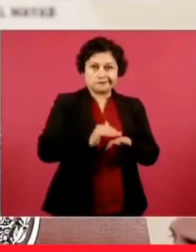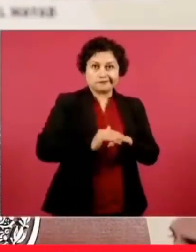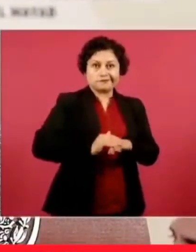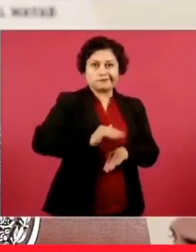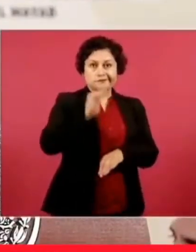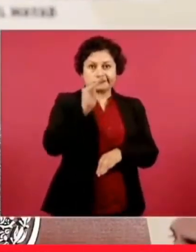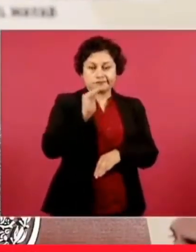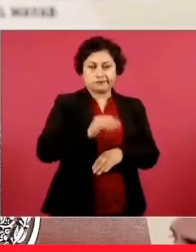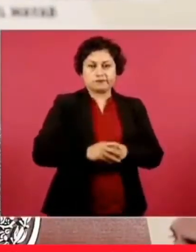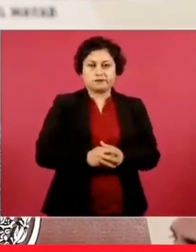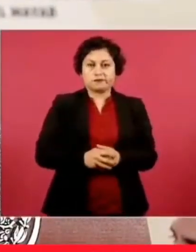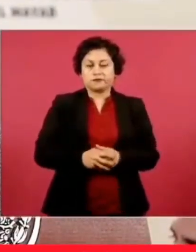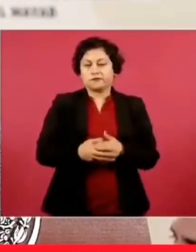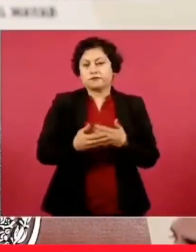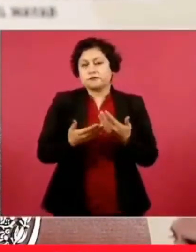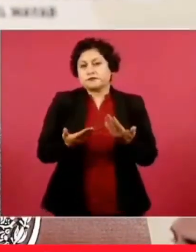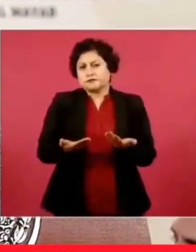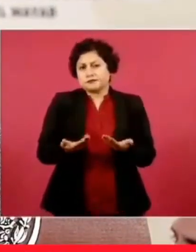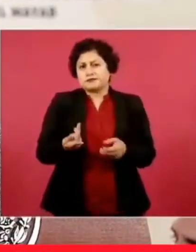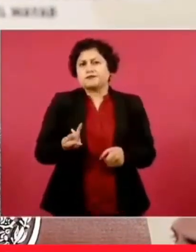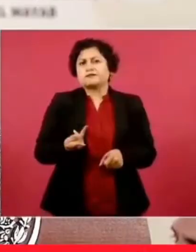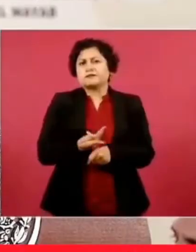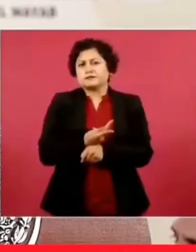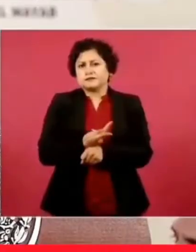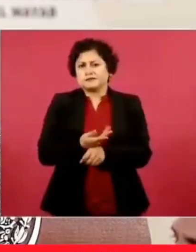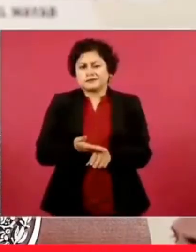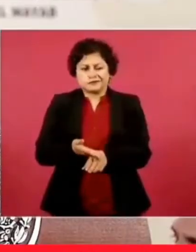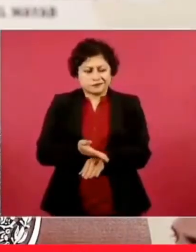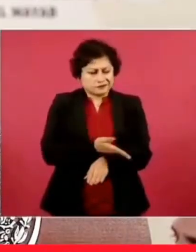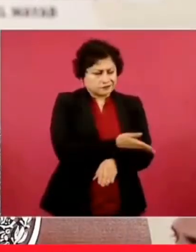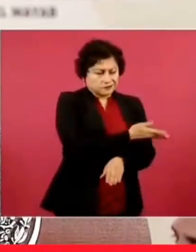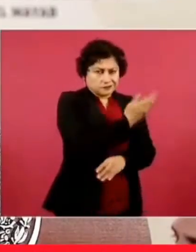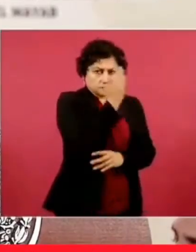Y decían, ¿cuánto nos engañaron?